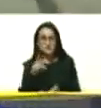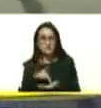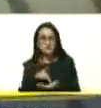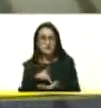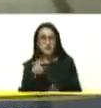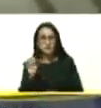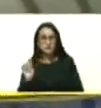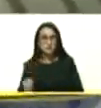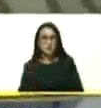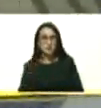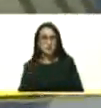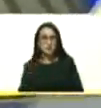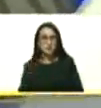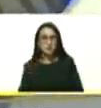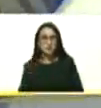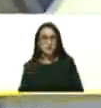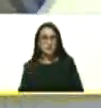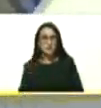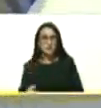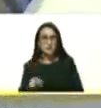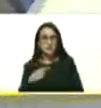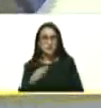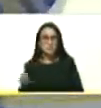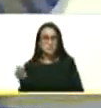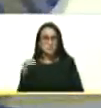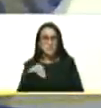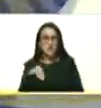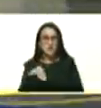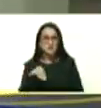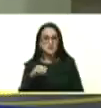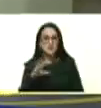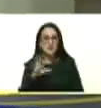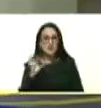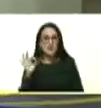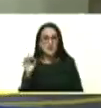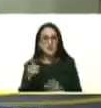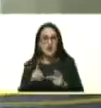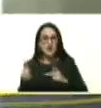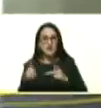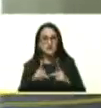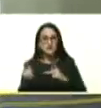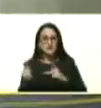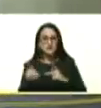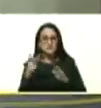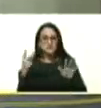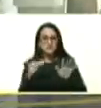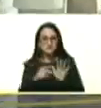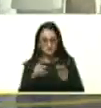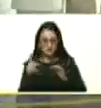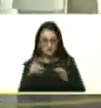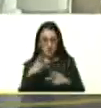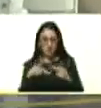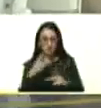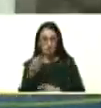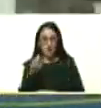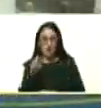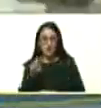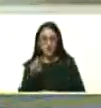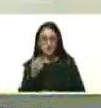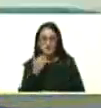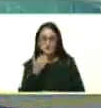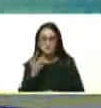sur. Allí estamos nosotros incrementando de 500 hectáreas, vamos para 7.000 hectáreas en la producción de arroz. Eso es